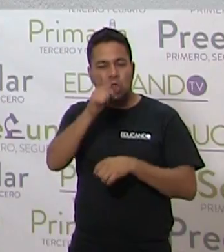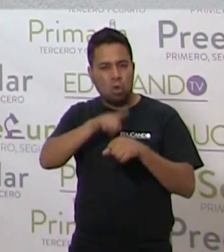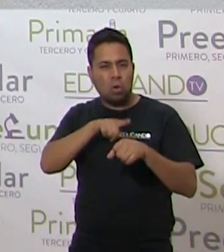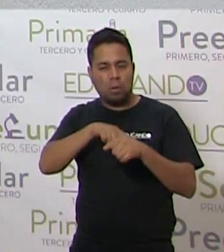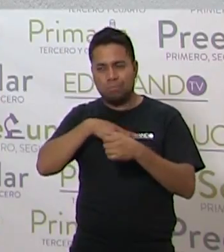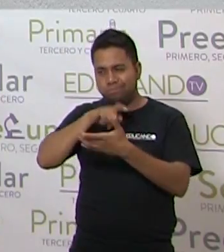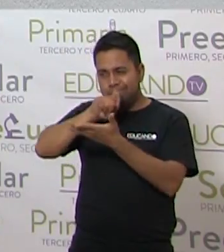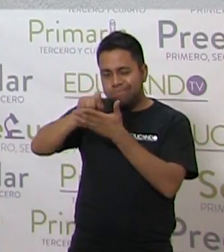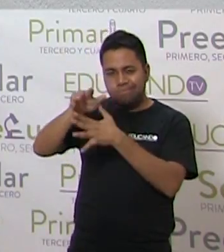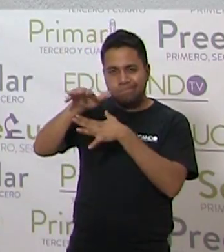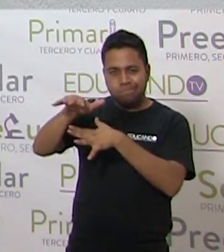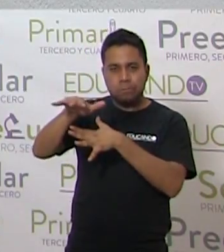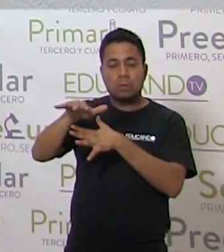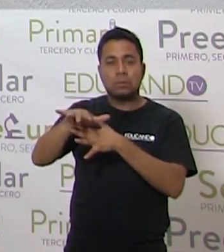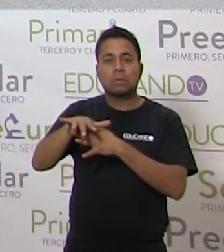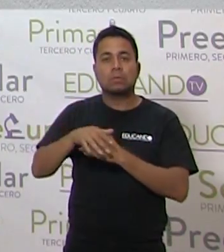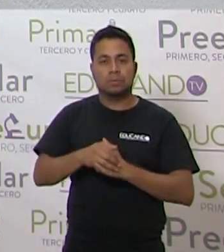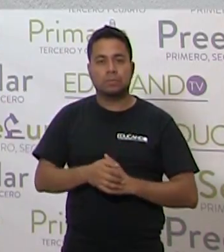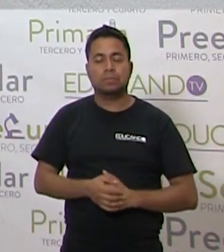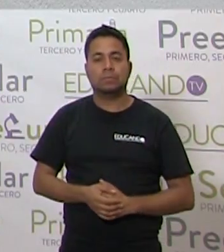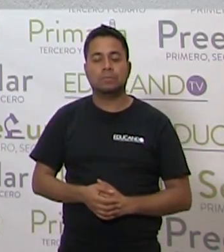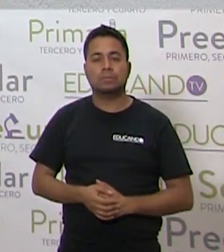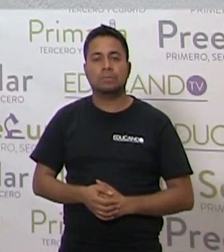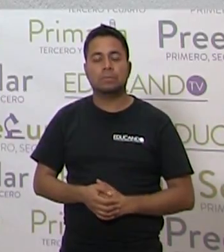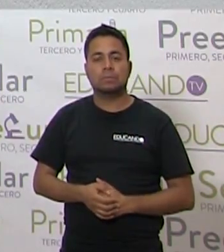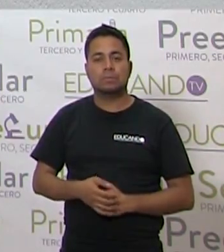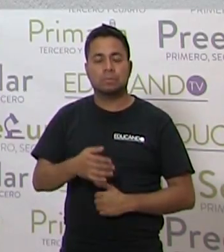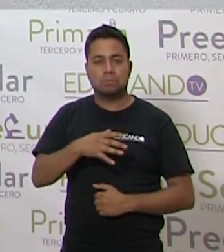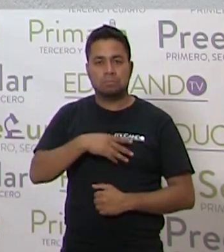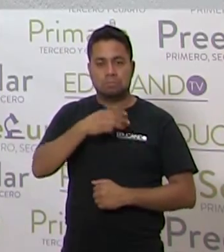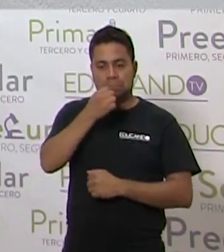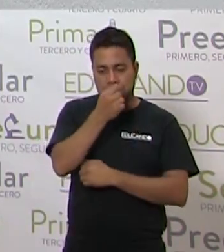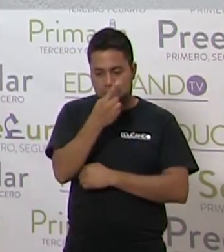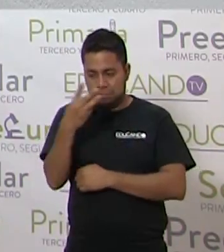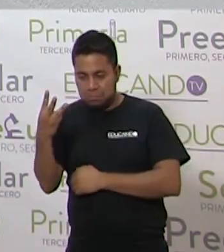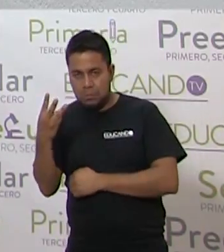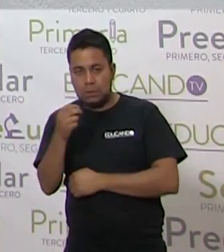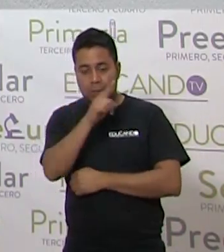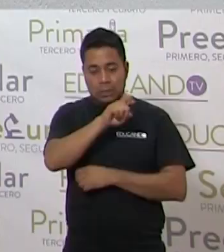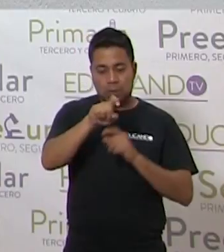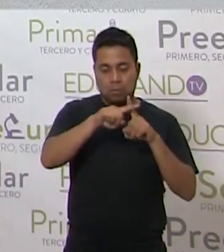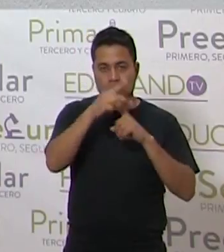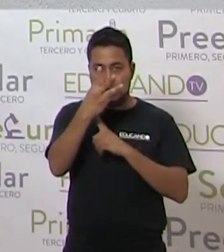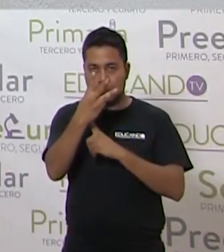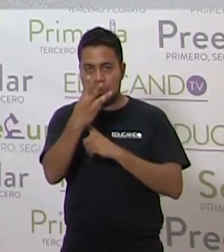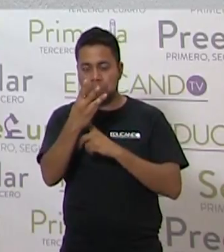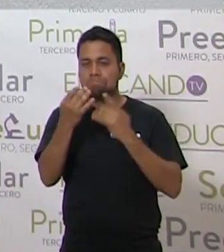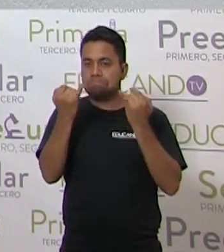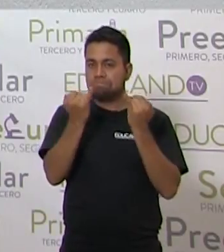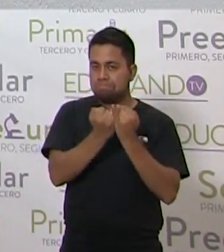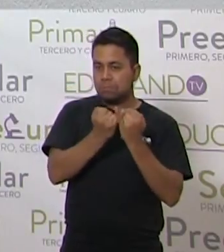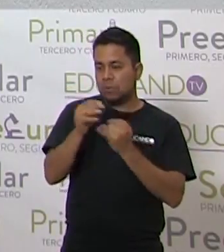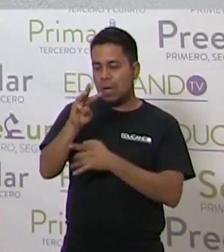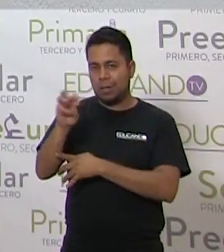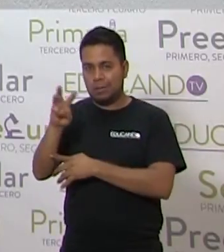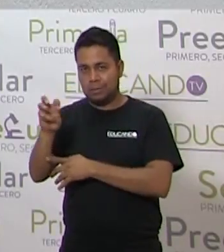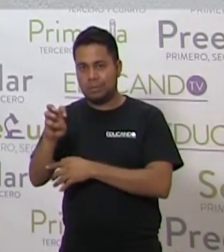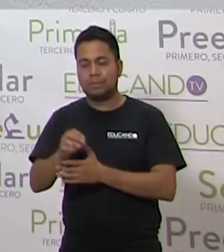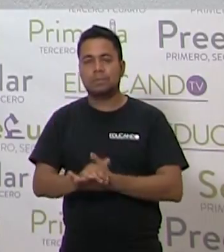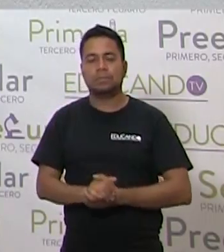color vamos a agarrar Estas son las tres cifras Pues aquí 100 * 3 Serían